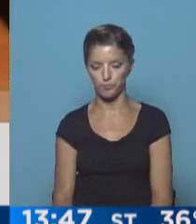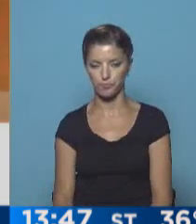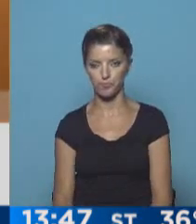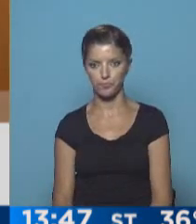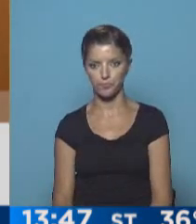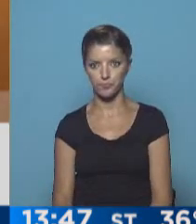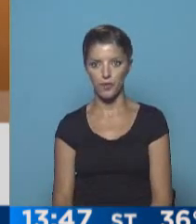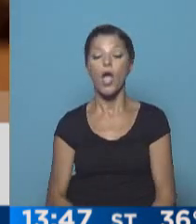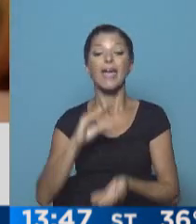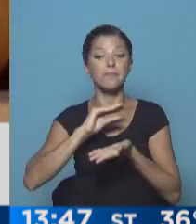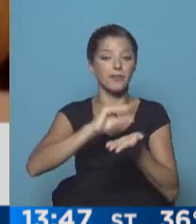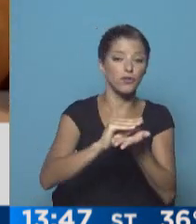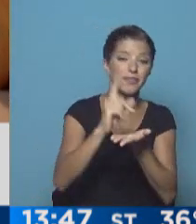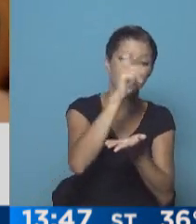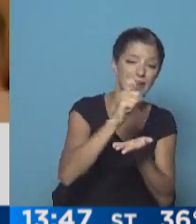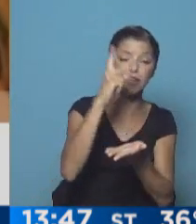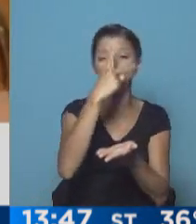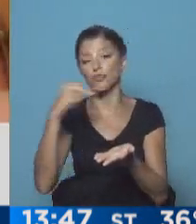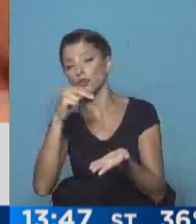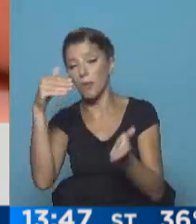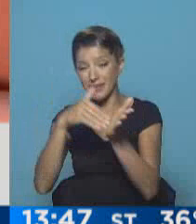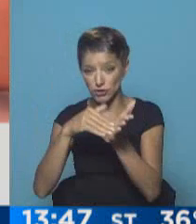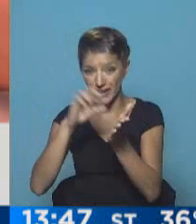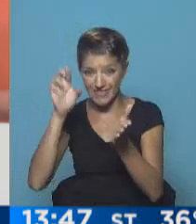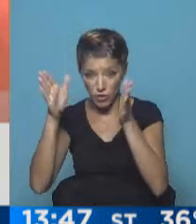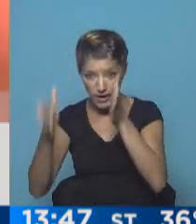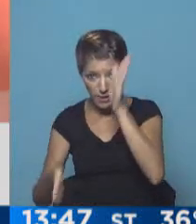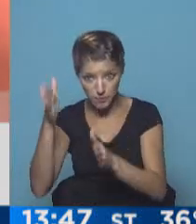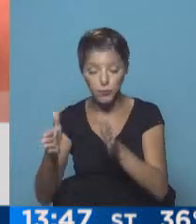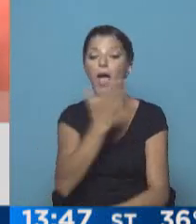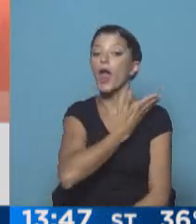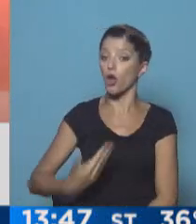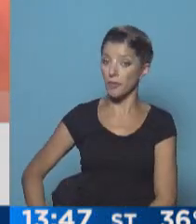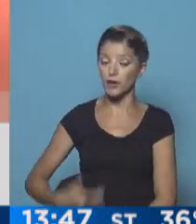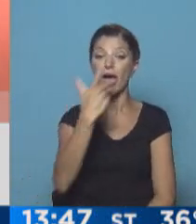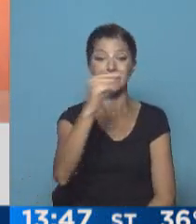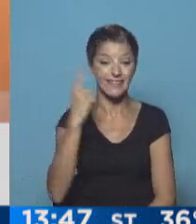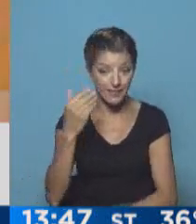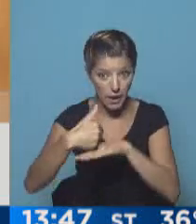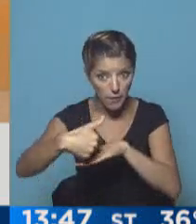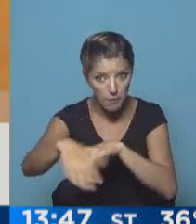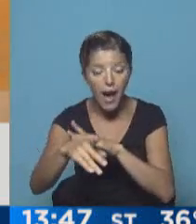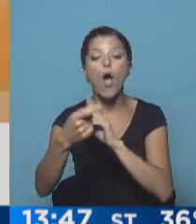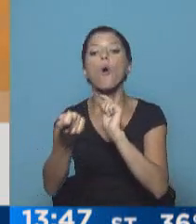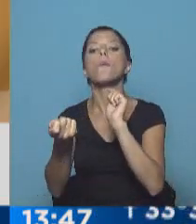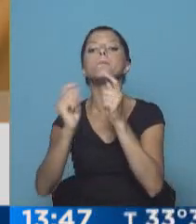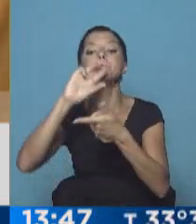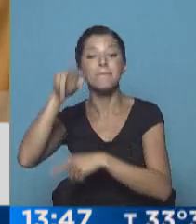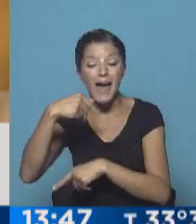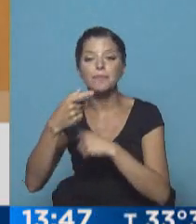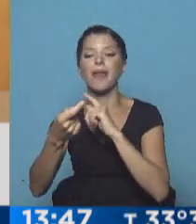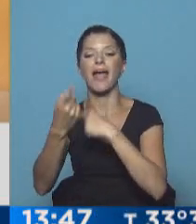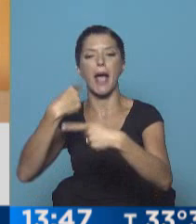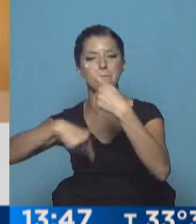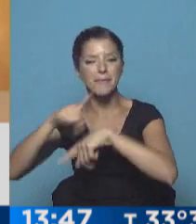Con una inversión de entre 100 y 200 millones de dólares, el gobierno lanzará en 30 días un plan canje de celulares para mejorar las